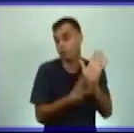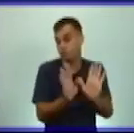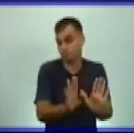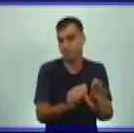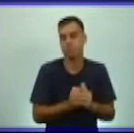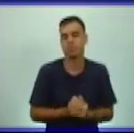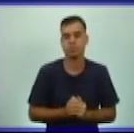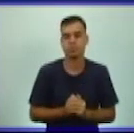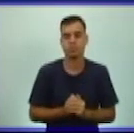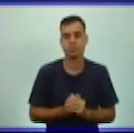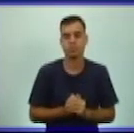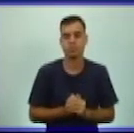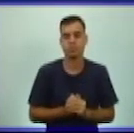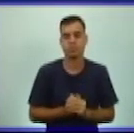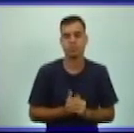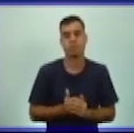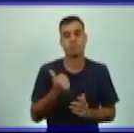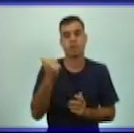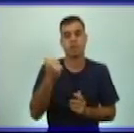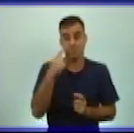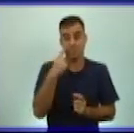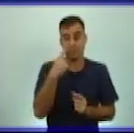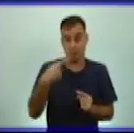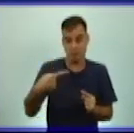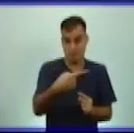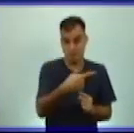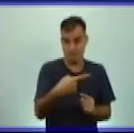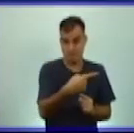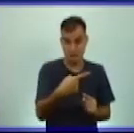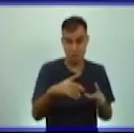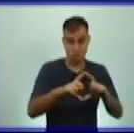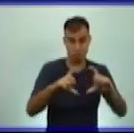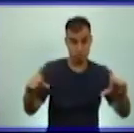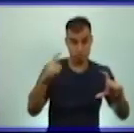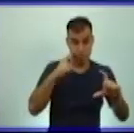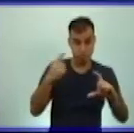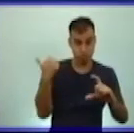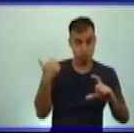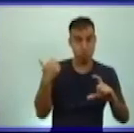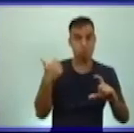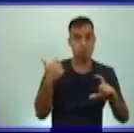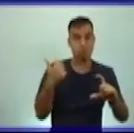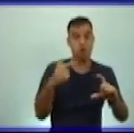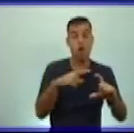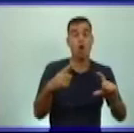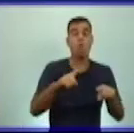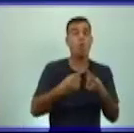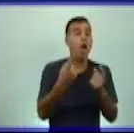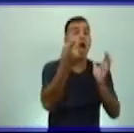a esta expresión matemática porque el efecto de la corriente